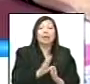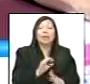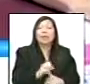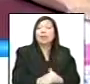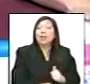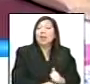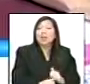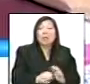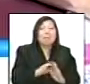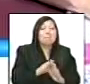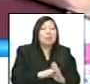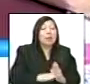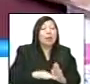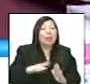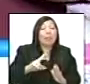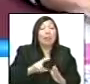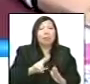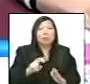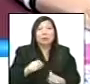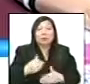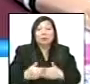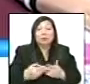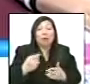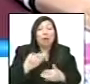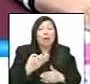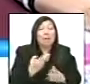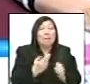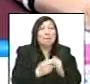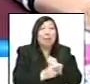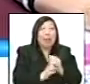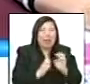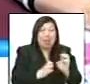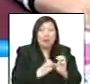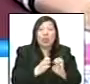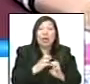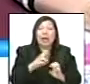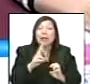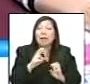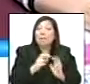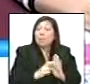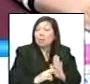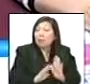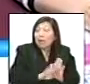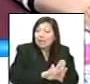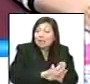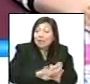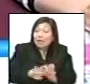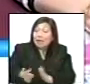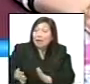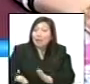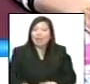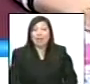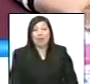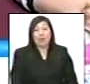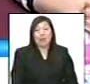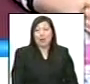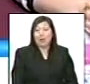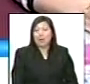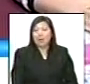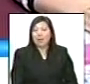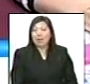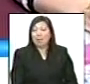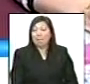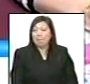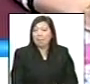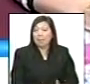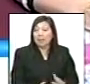años, menos de después de 200 años de república, que hay naciones que han sido excluidas del país,